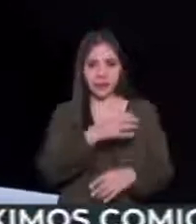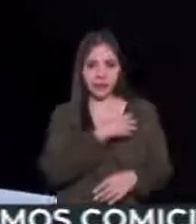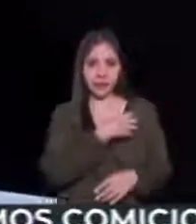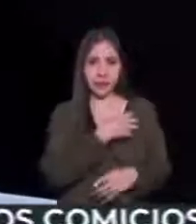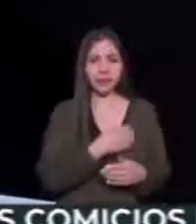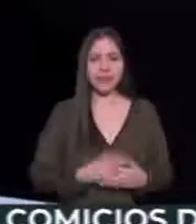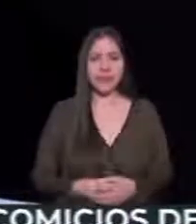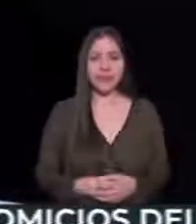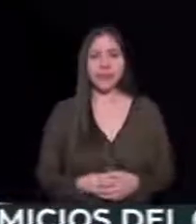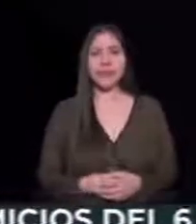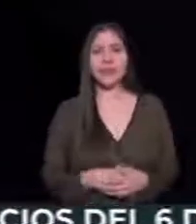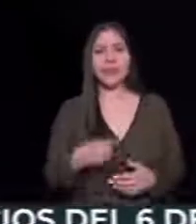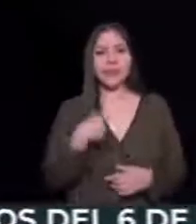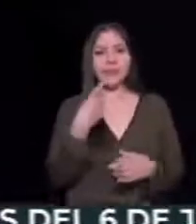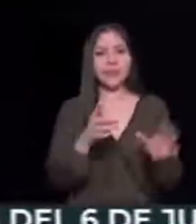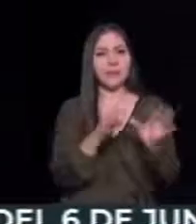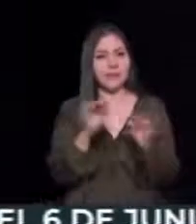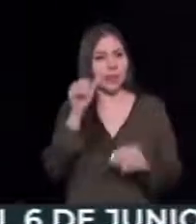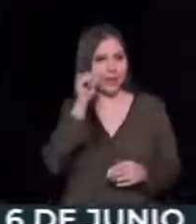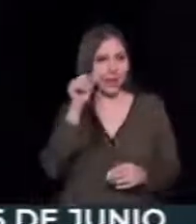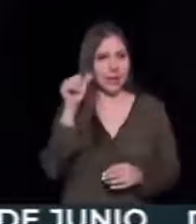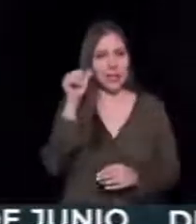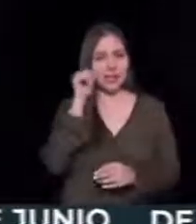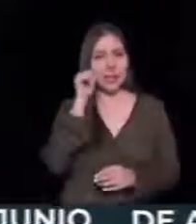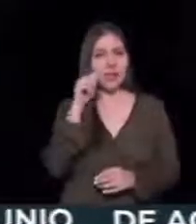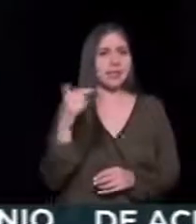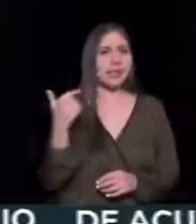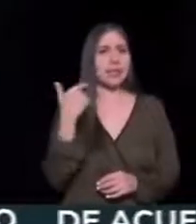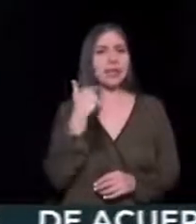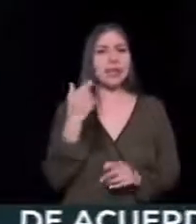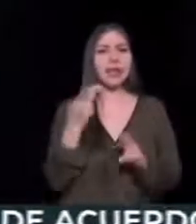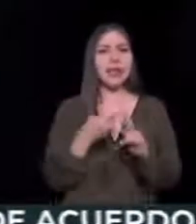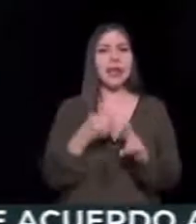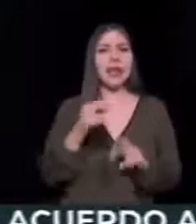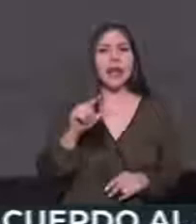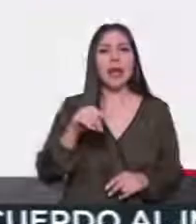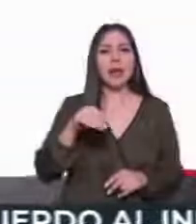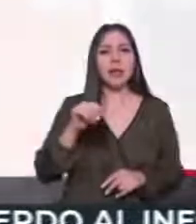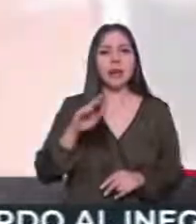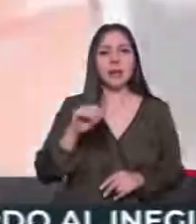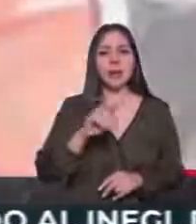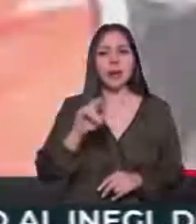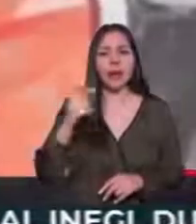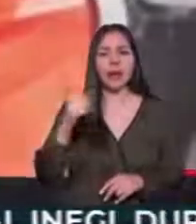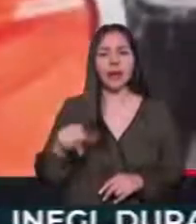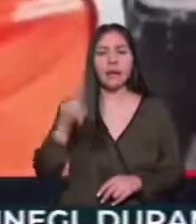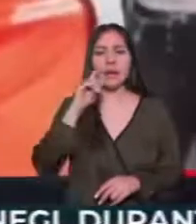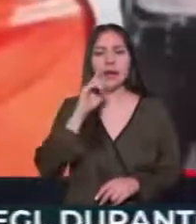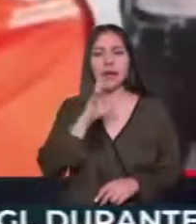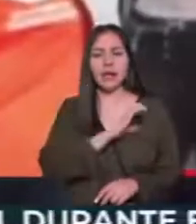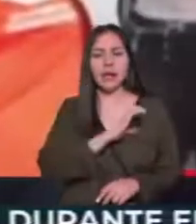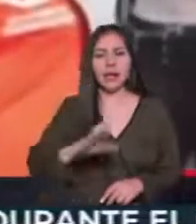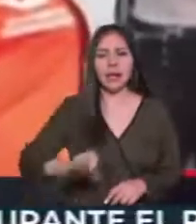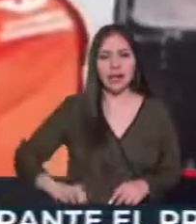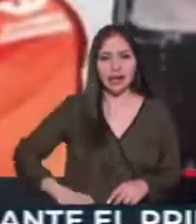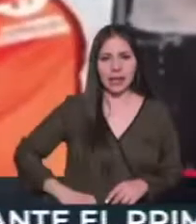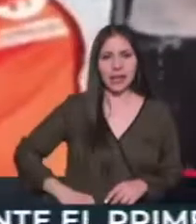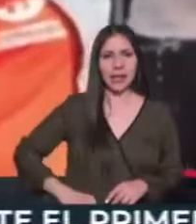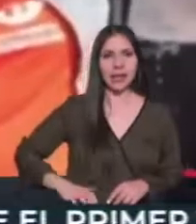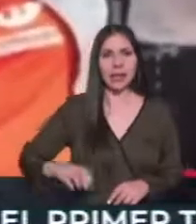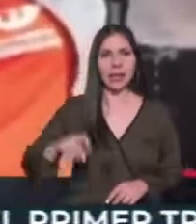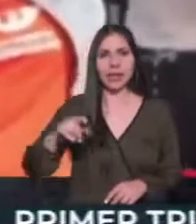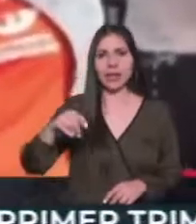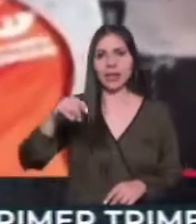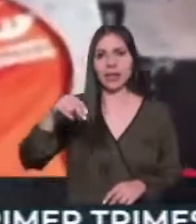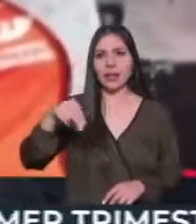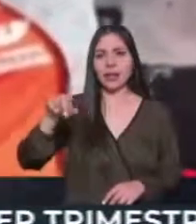Ayer le informamos sobre el asesinato de Alma Barragán, candidata de Movimiento Ciudadano a la alcaldía de Moroleón, Guanajuato, cometido